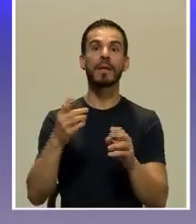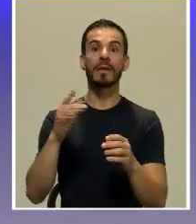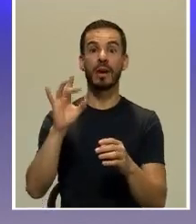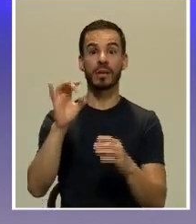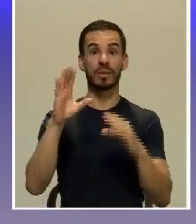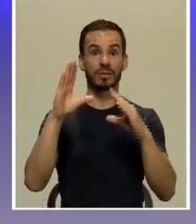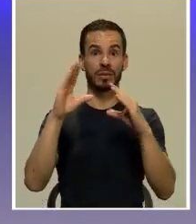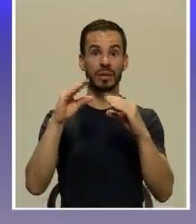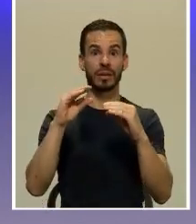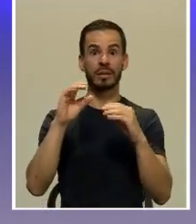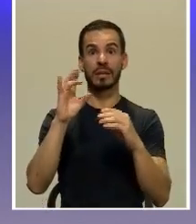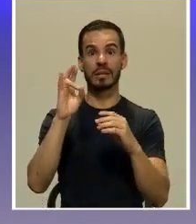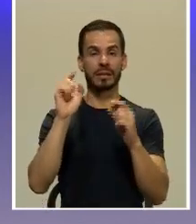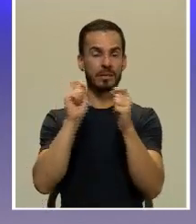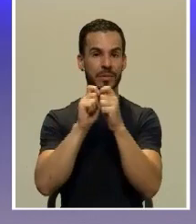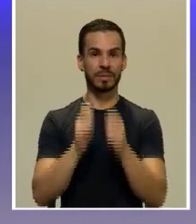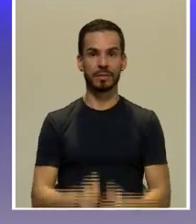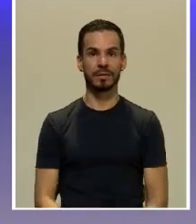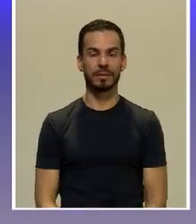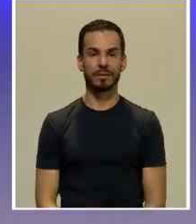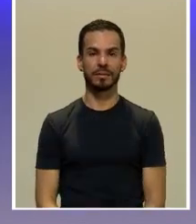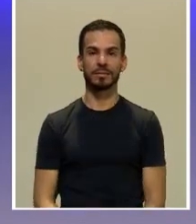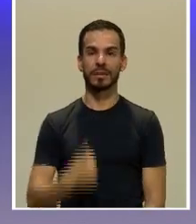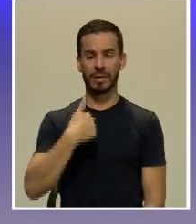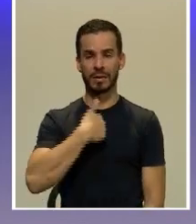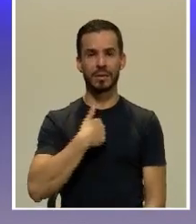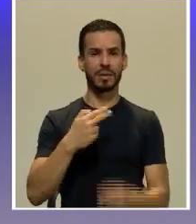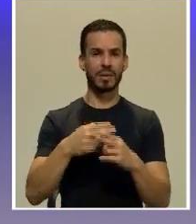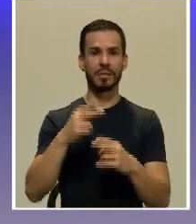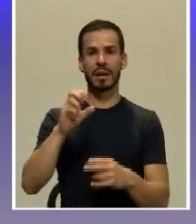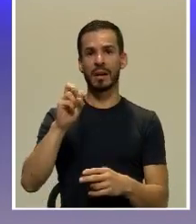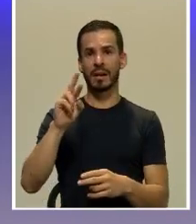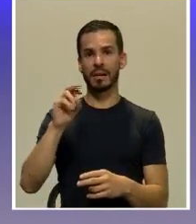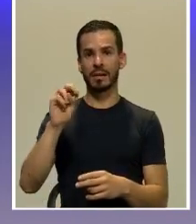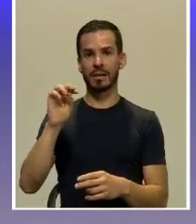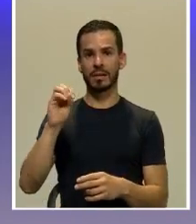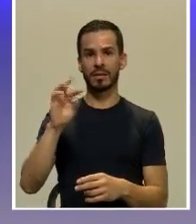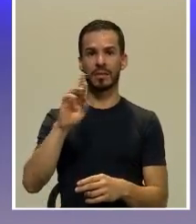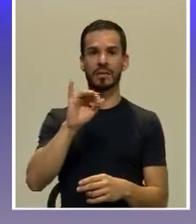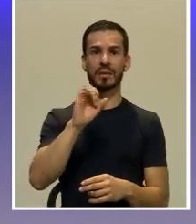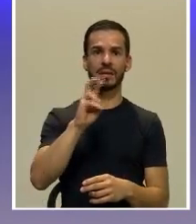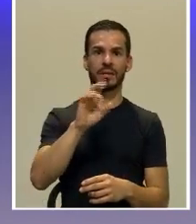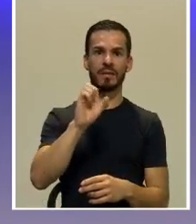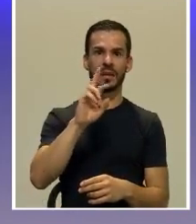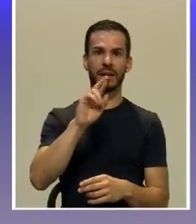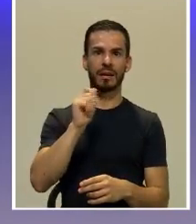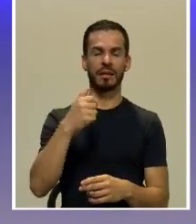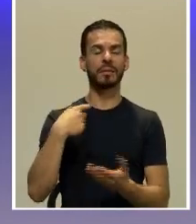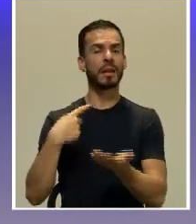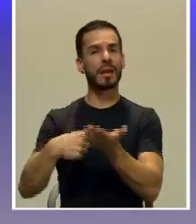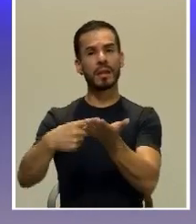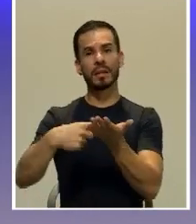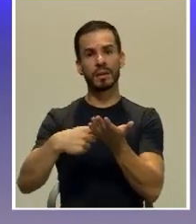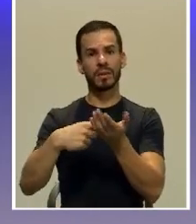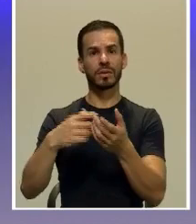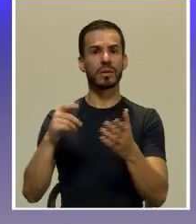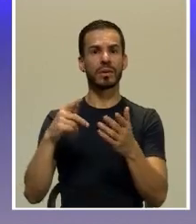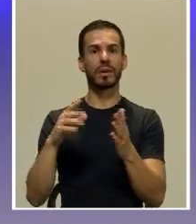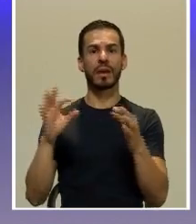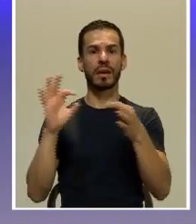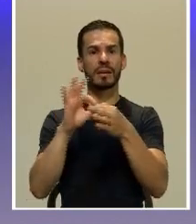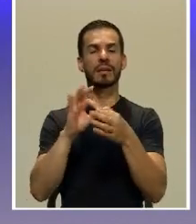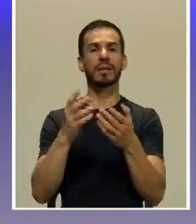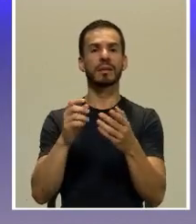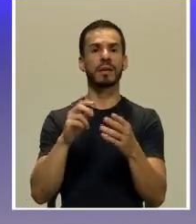las 8 de la noche con 7 minutos. Soy Ernesto Rivera. La discusión sobre el proyecto de